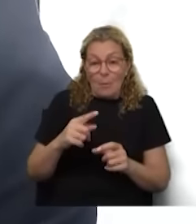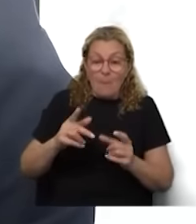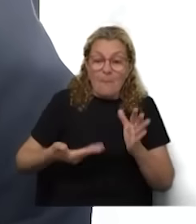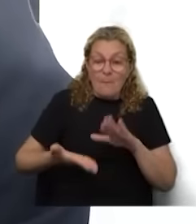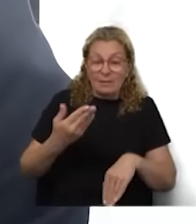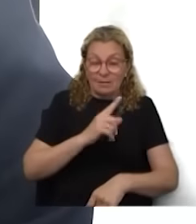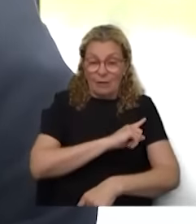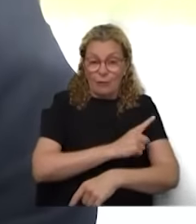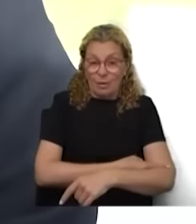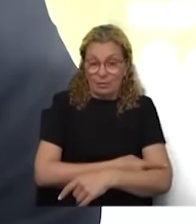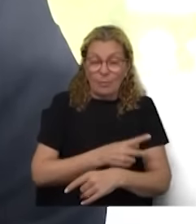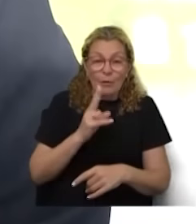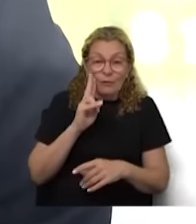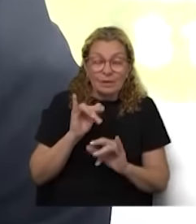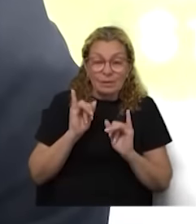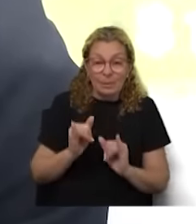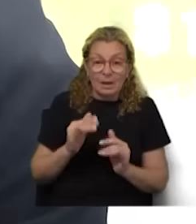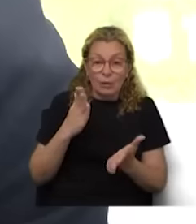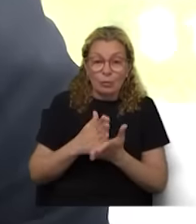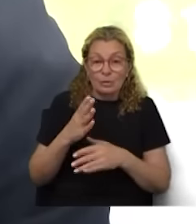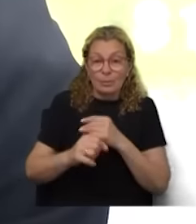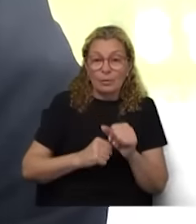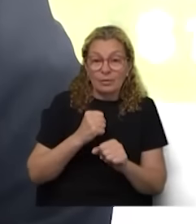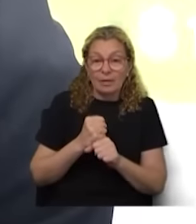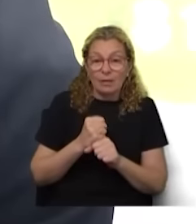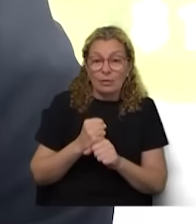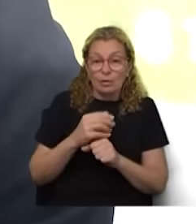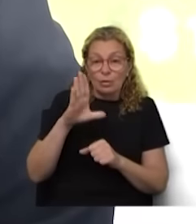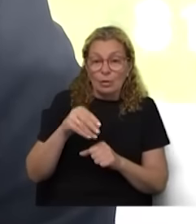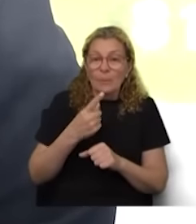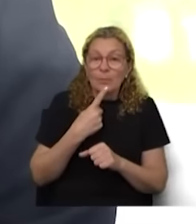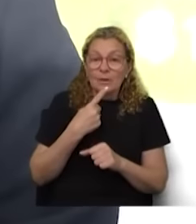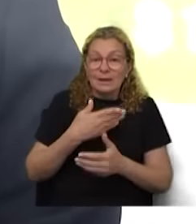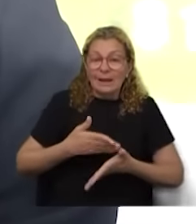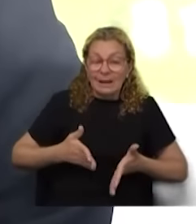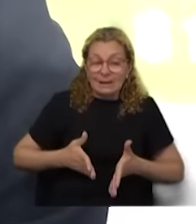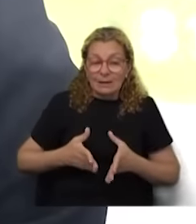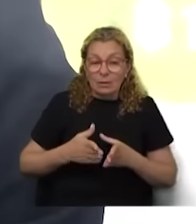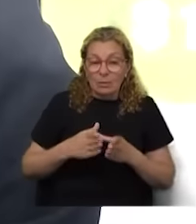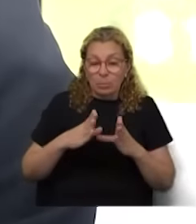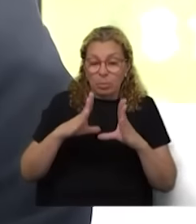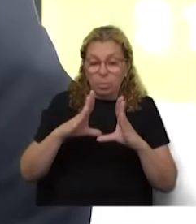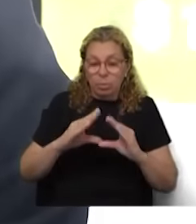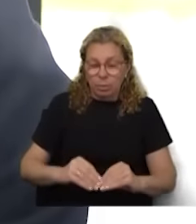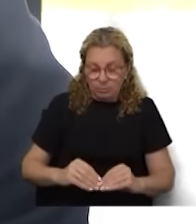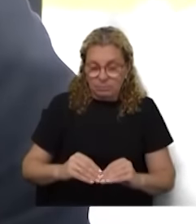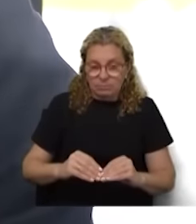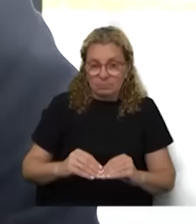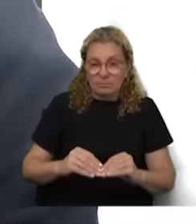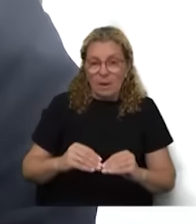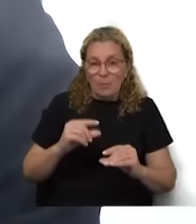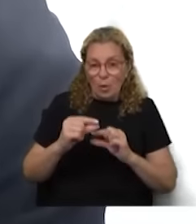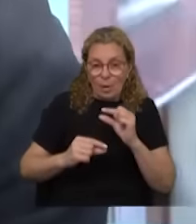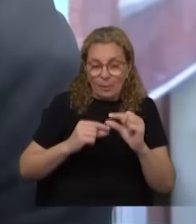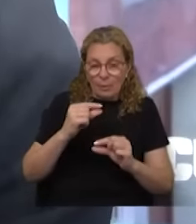esfuerzos hemos visto que en los últimos años todas las políticas de género se han ido desarmando paulatinamente y que